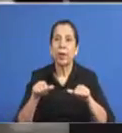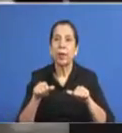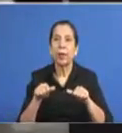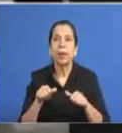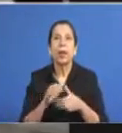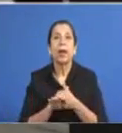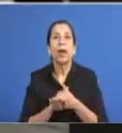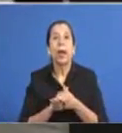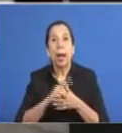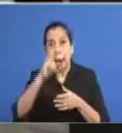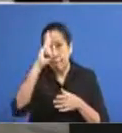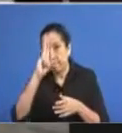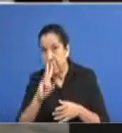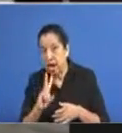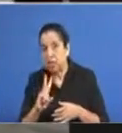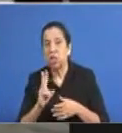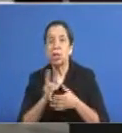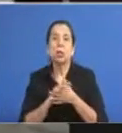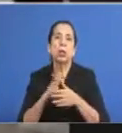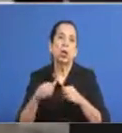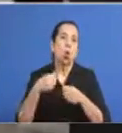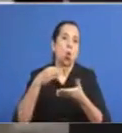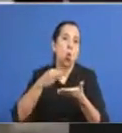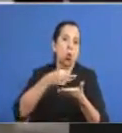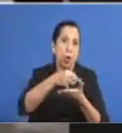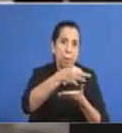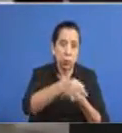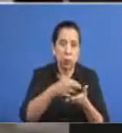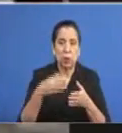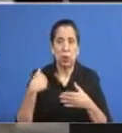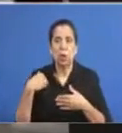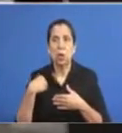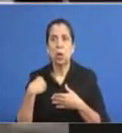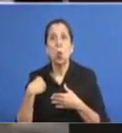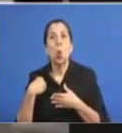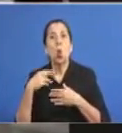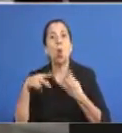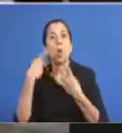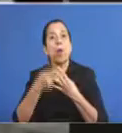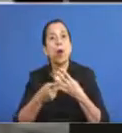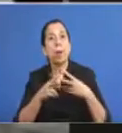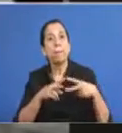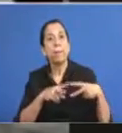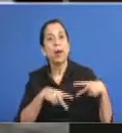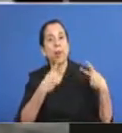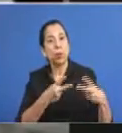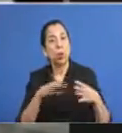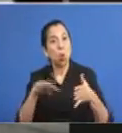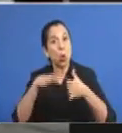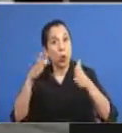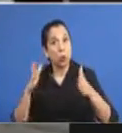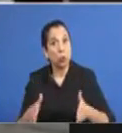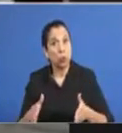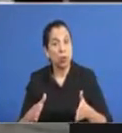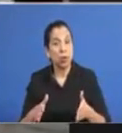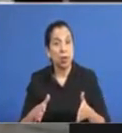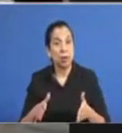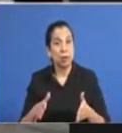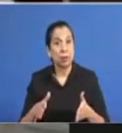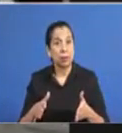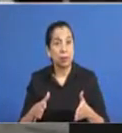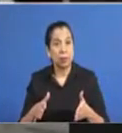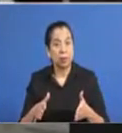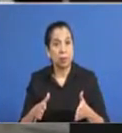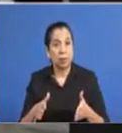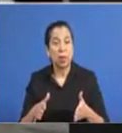Valle, en algunos lugares, en otras provincias. Nosotros mantenemos un programa de voluntariado con estudiantes de algunos sectores aquí en Panamá,